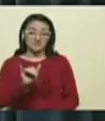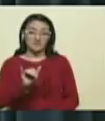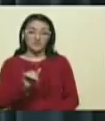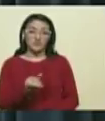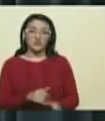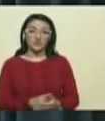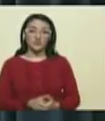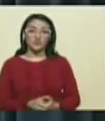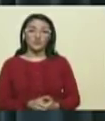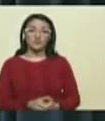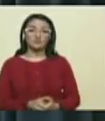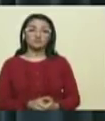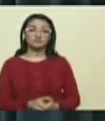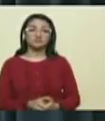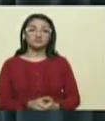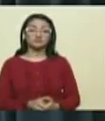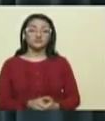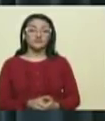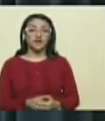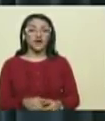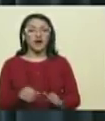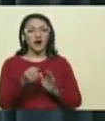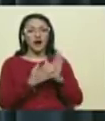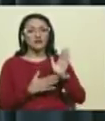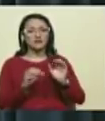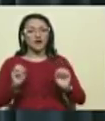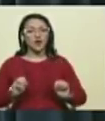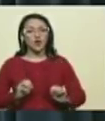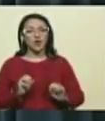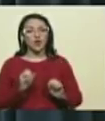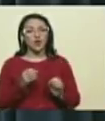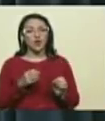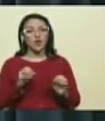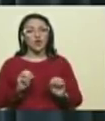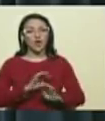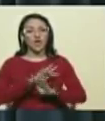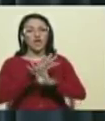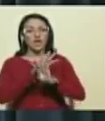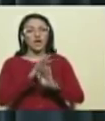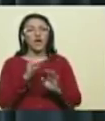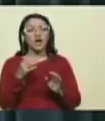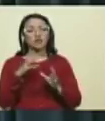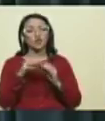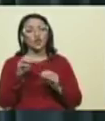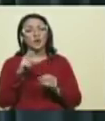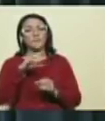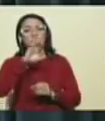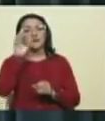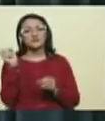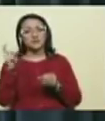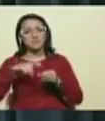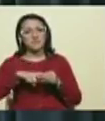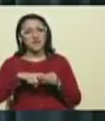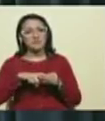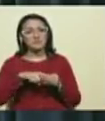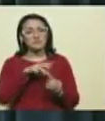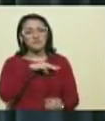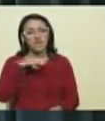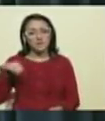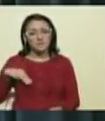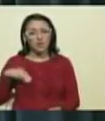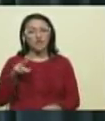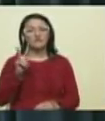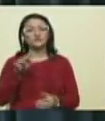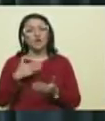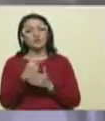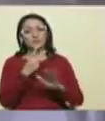una carta de la Organización de Estados Americanos que suscribimos todos los países miembros, Venezuela, hasta el 27 de abril,